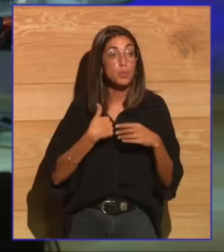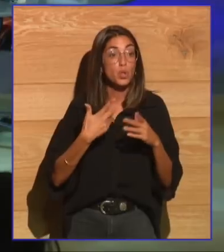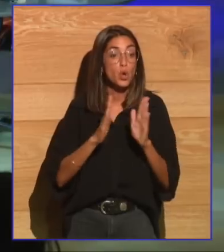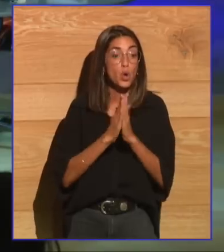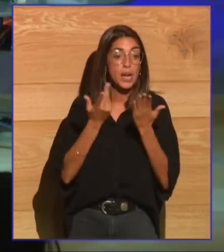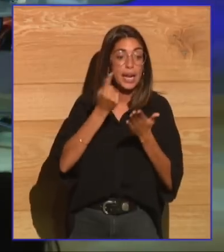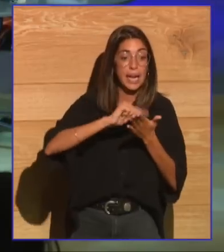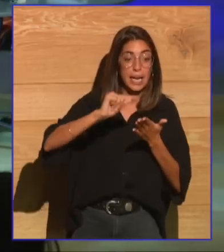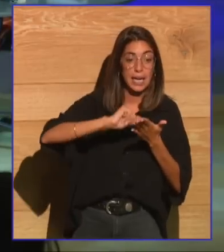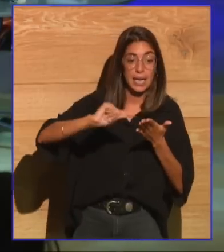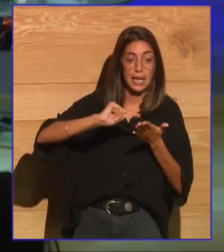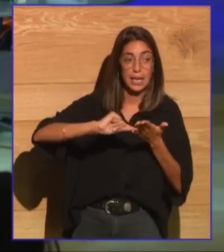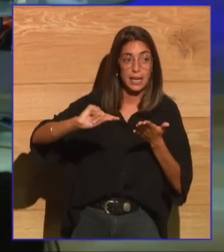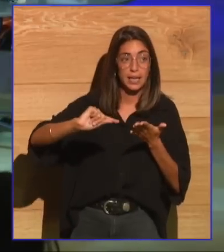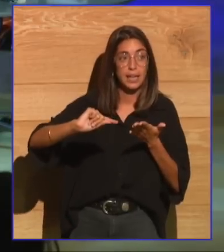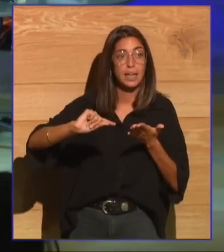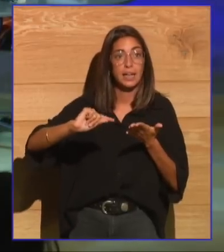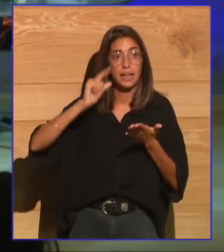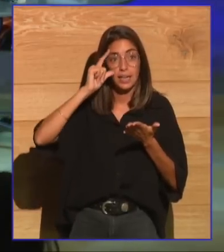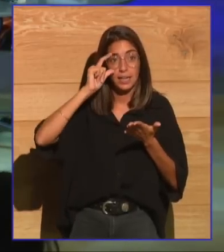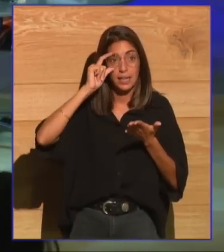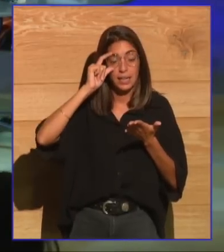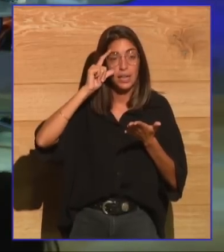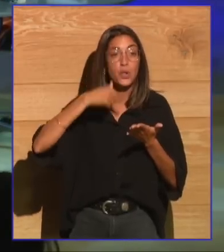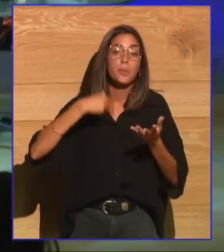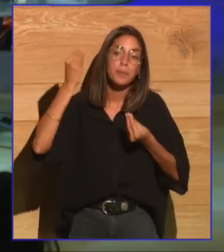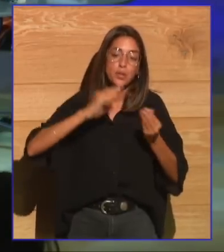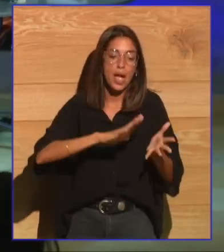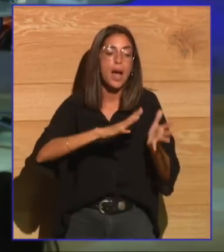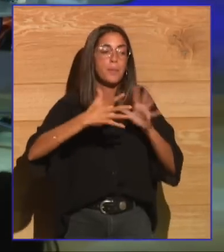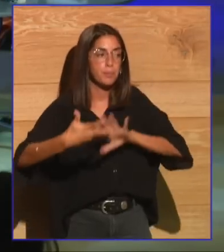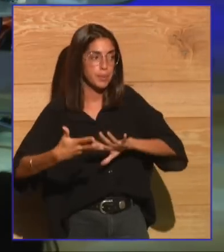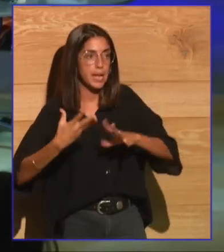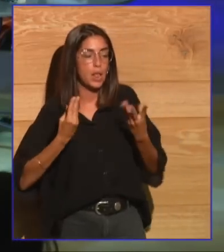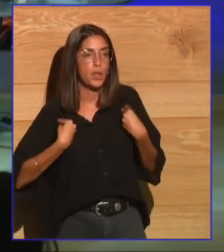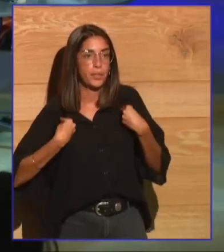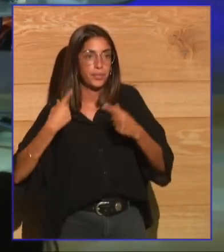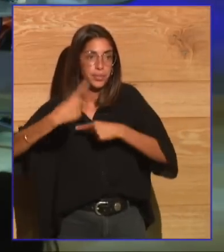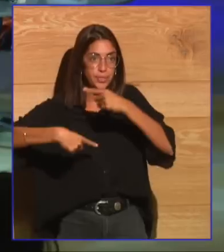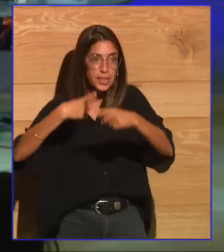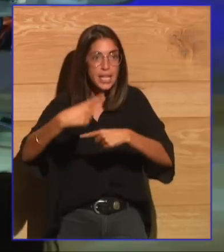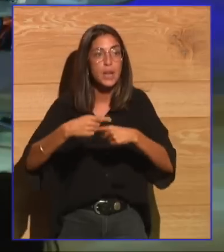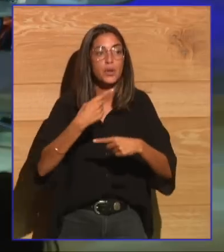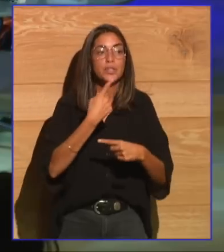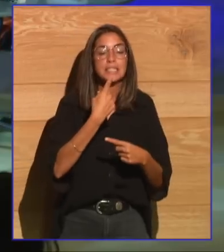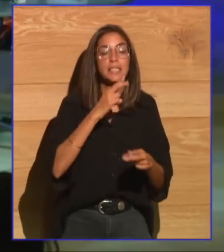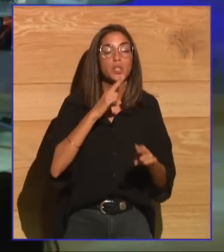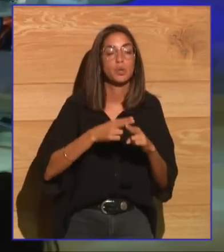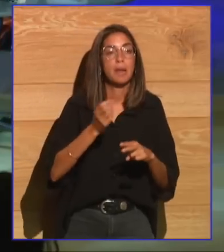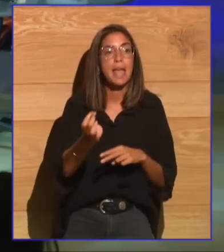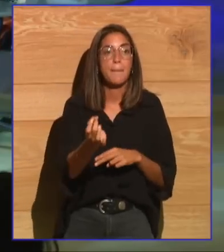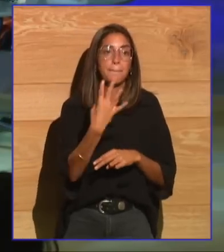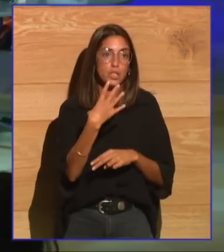momento y yo recuerdo que un diario también ha aplicado diario se usa el término de pistola instalada al igualar o sí sí pero